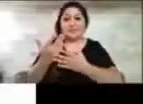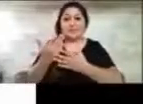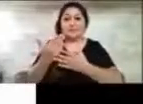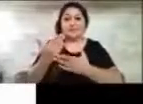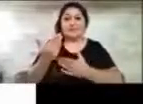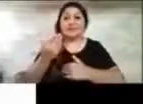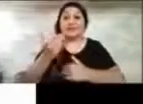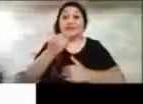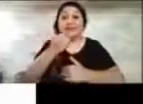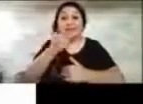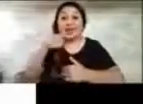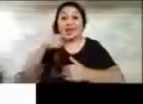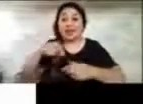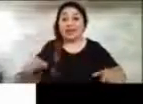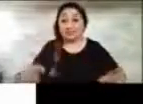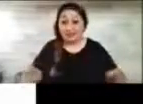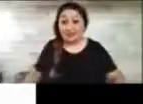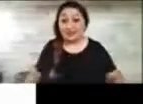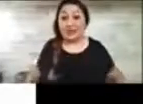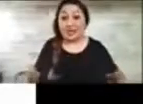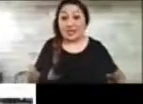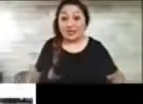incluso no logre pasar, que es más ancha que el coche,